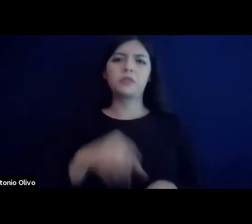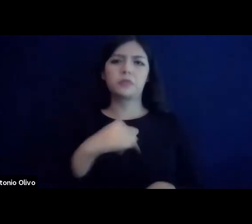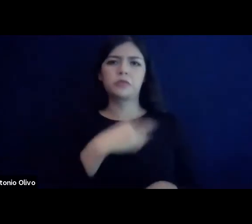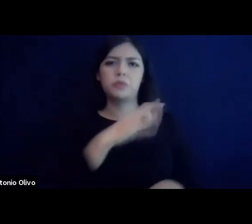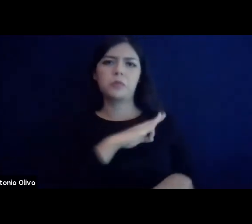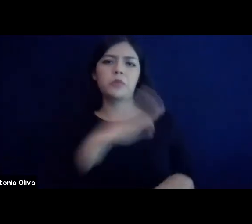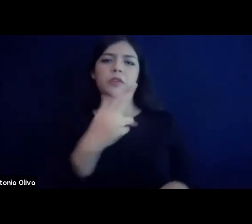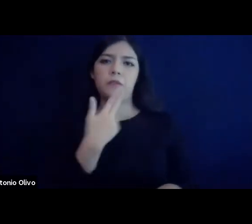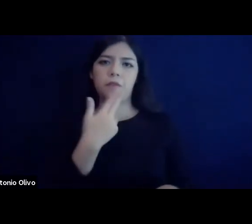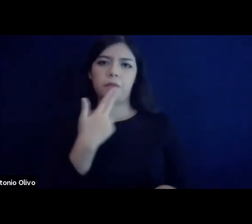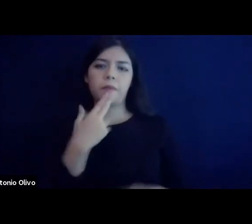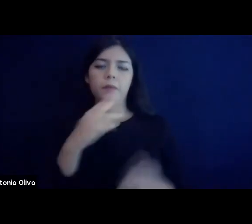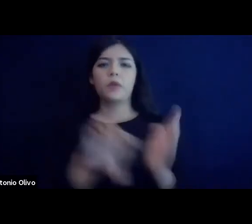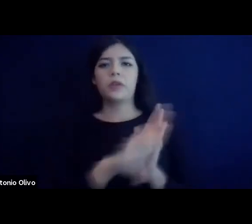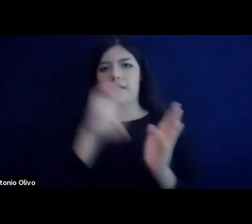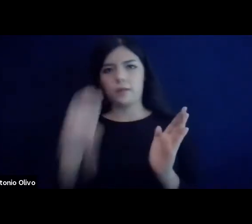en Moodle,